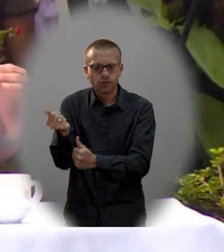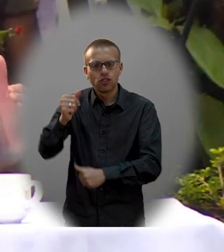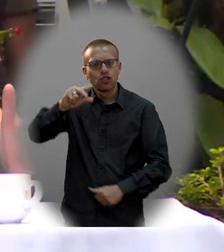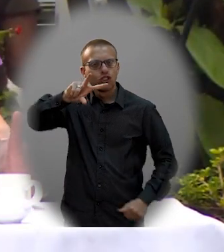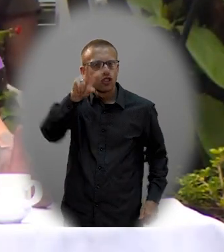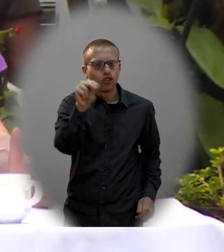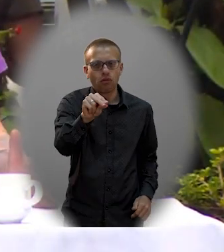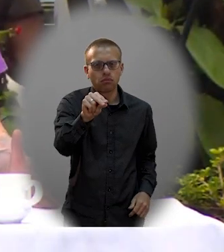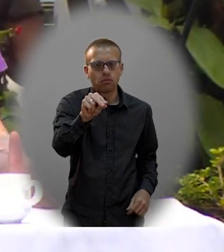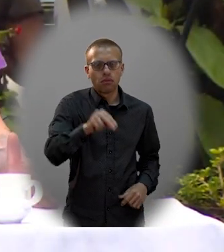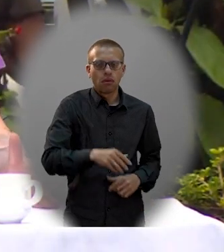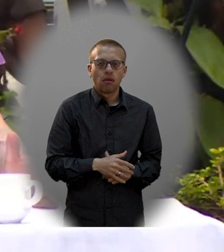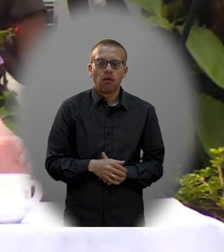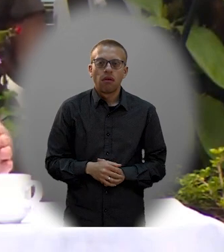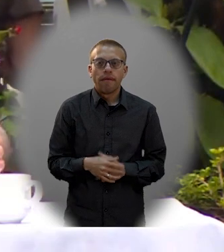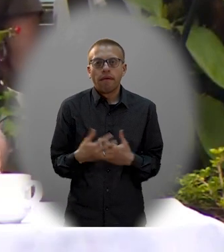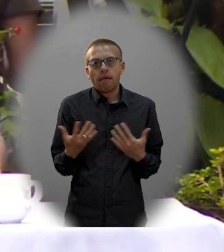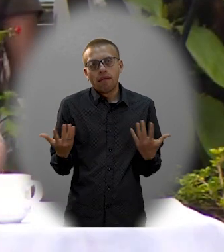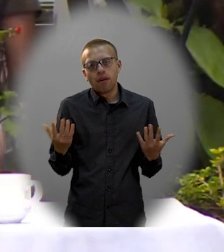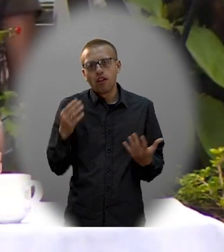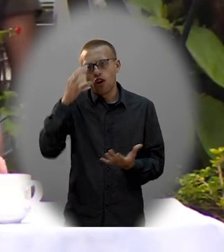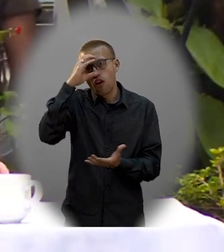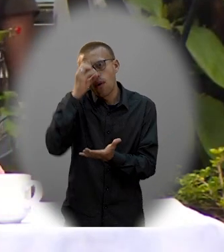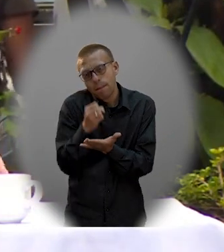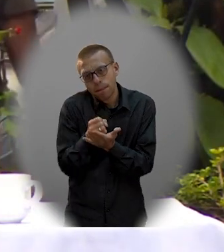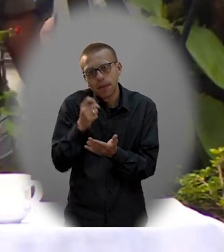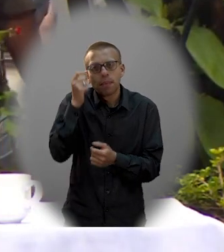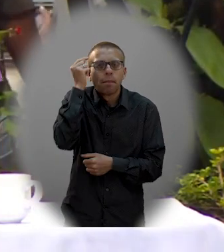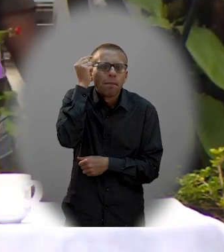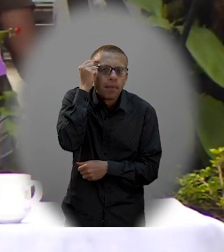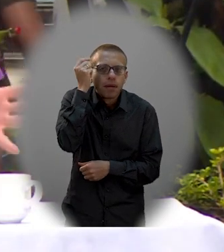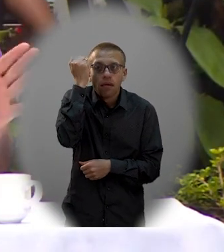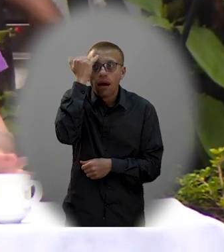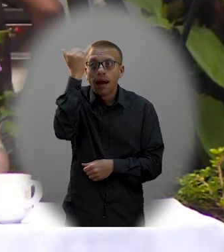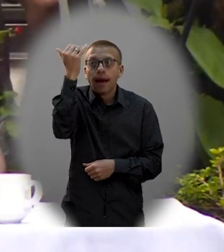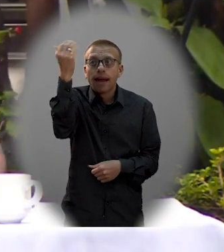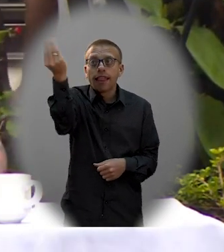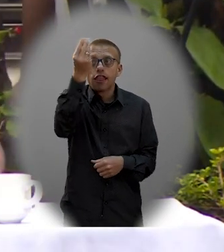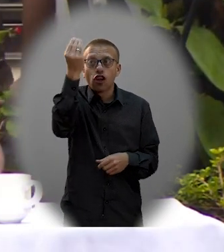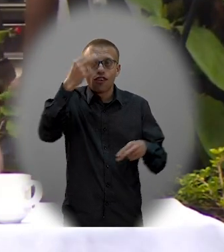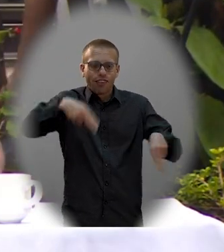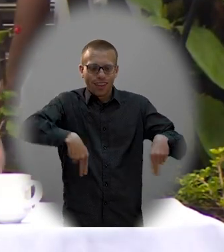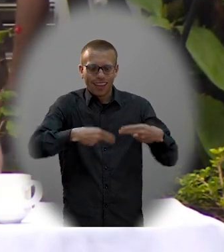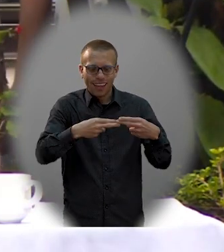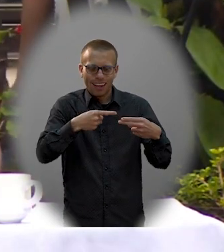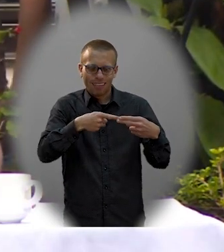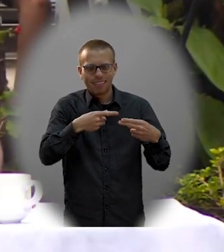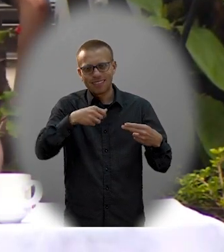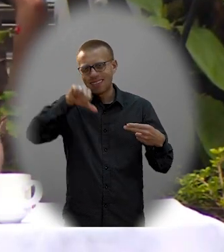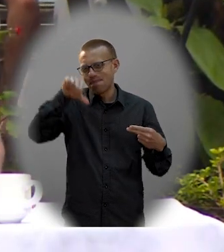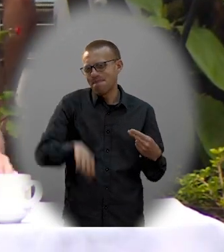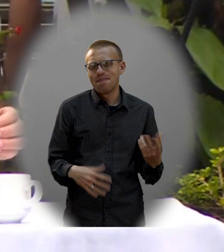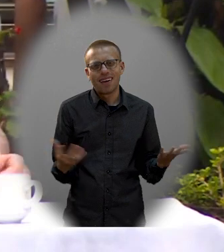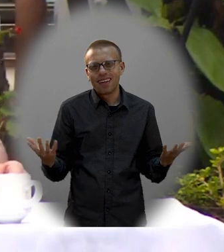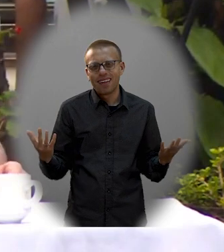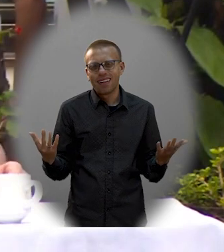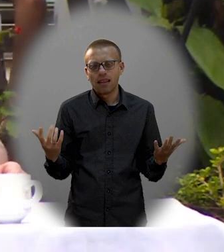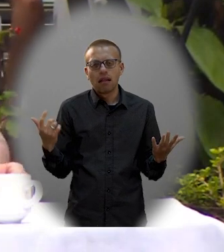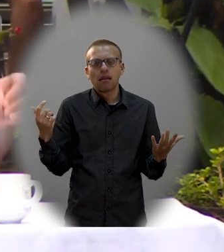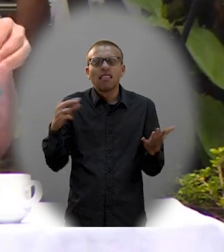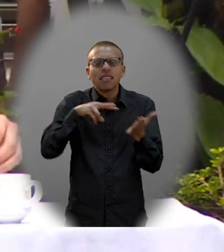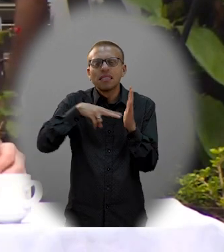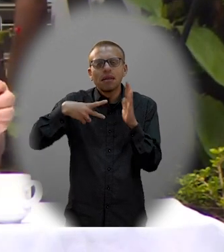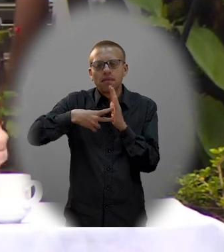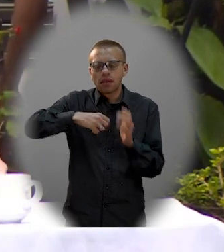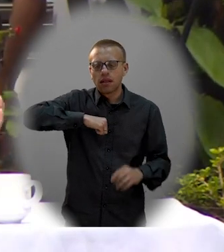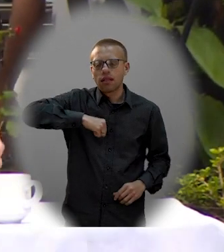un asunto de opinión, no es un asunto de ideología de género, como lo llaman también. Es un asunto de derechos humanos